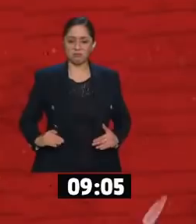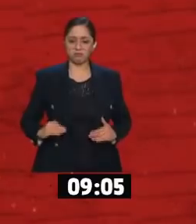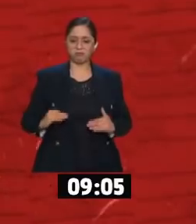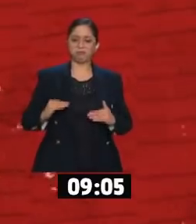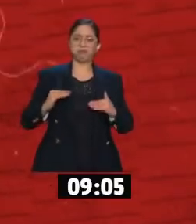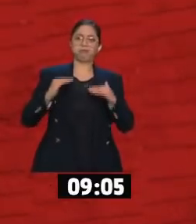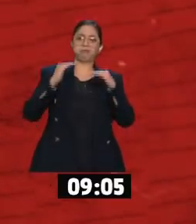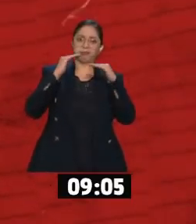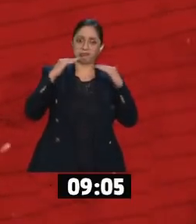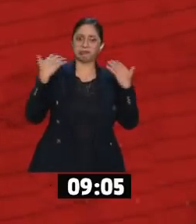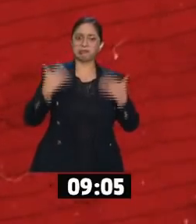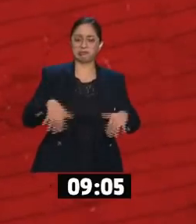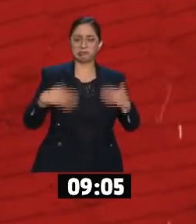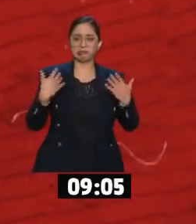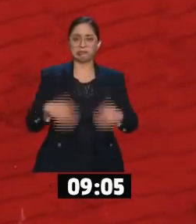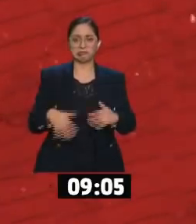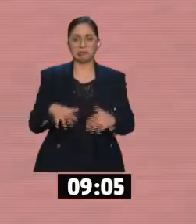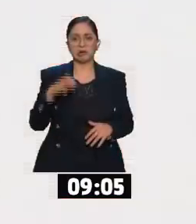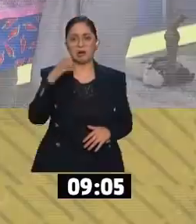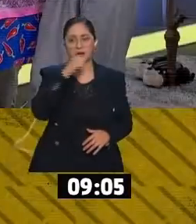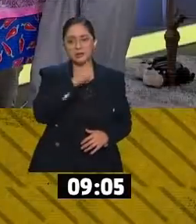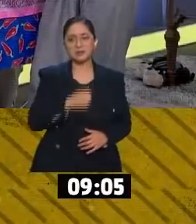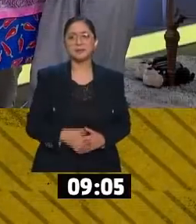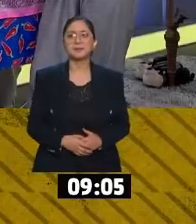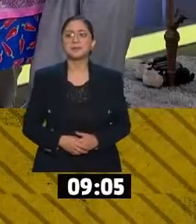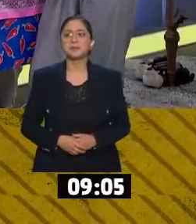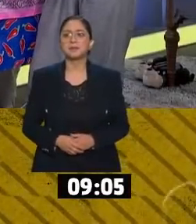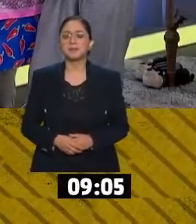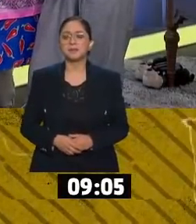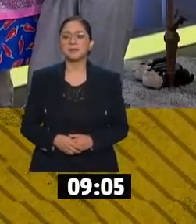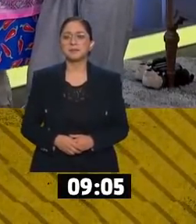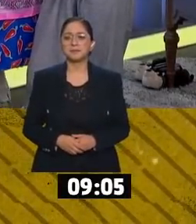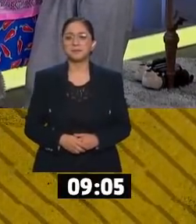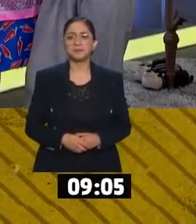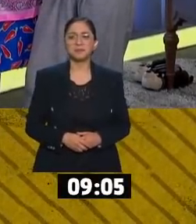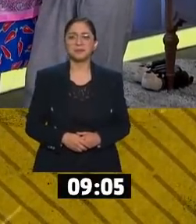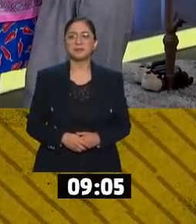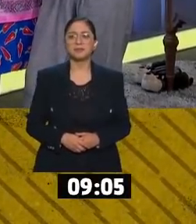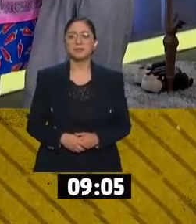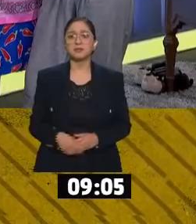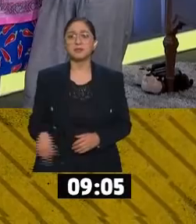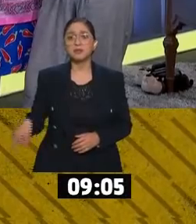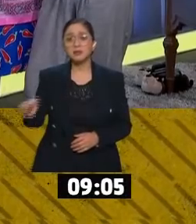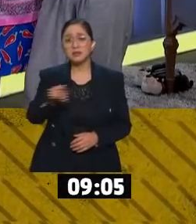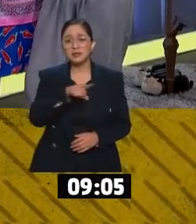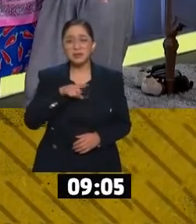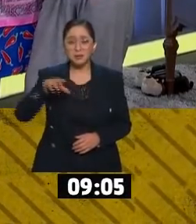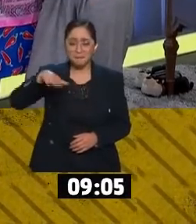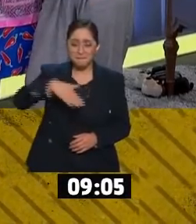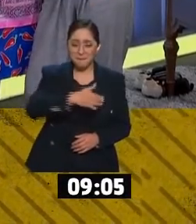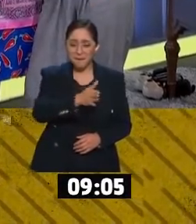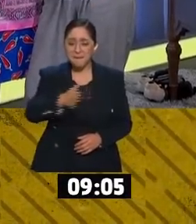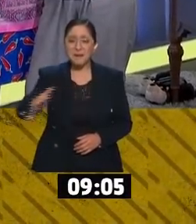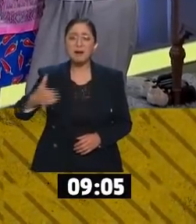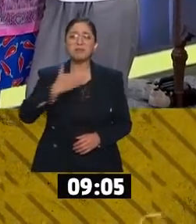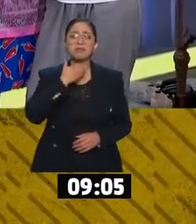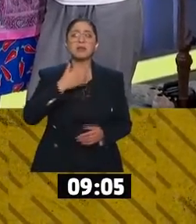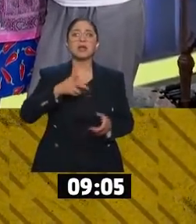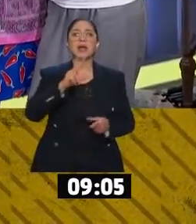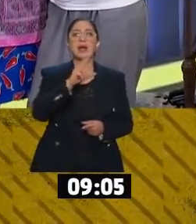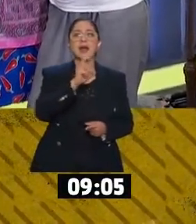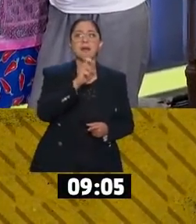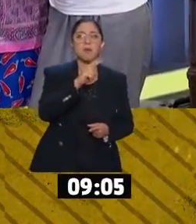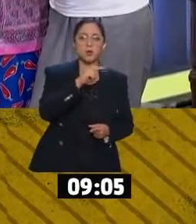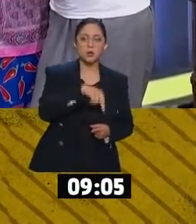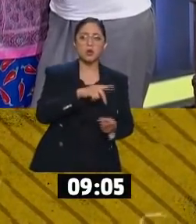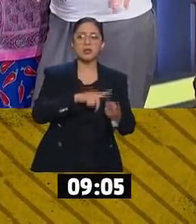señora, los Ya le esos y cuelgan, los de ya. estos también. Perdón, Ay, de- afectó toda la circulación Sí. en avenidas importantes como Revolución Central.